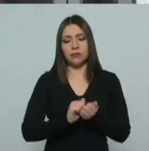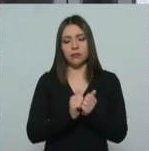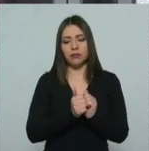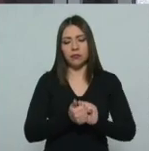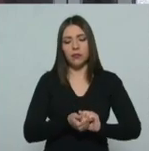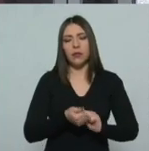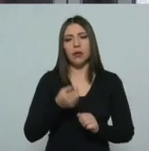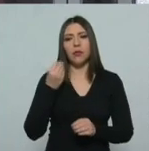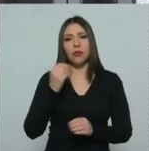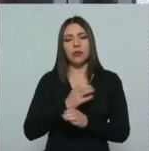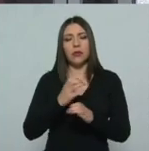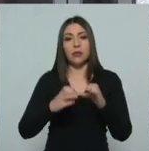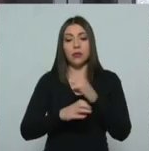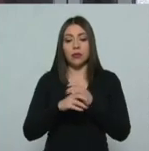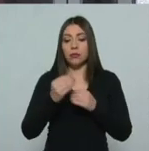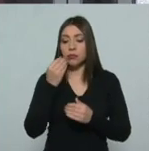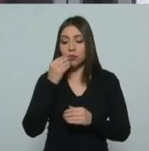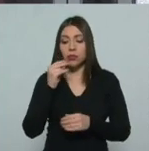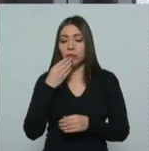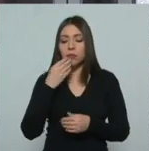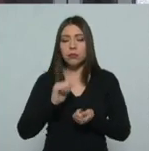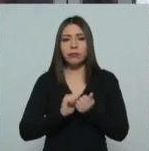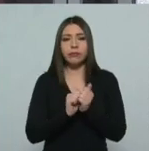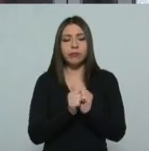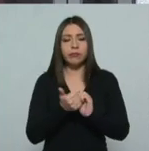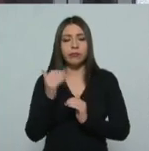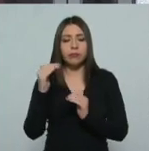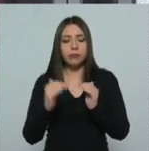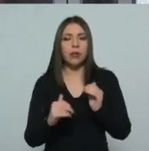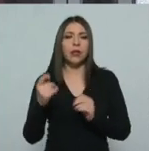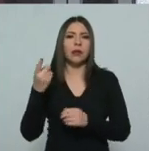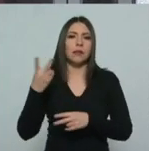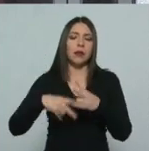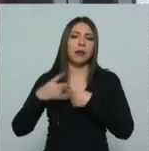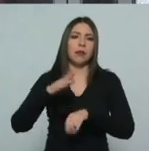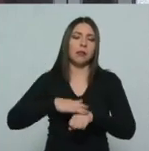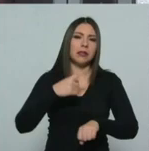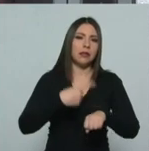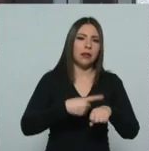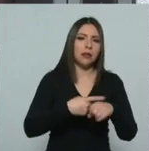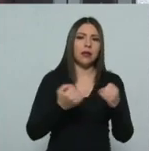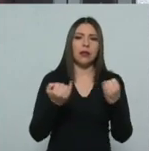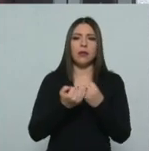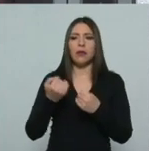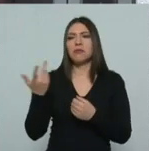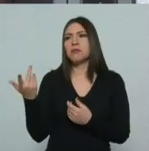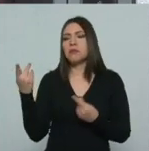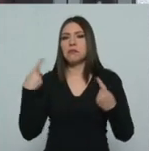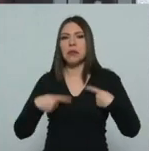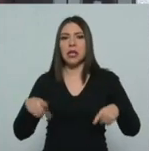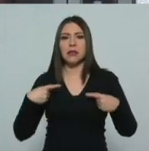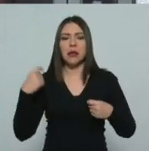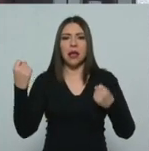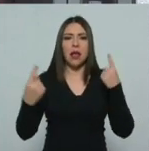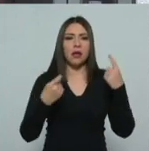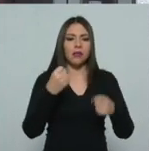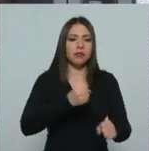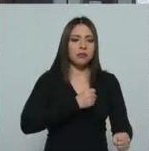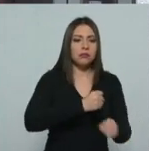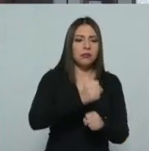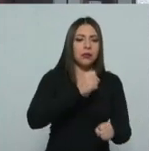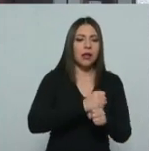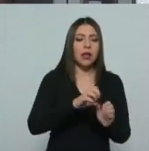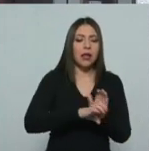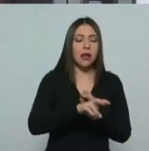sensibles a ciertas patologías y lógicamente también el maltrato de algunas personas que, pues vaya, es perro de la calle, podrían dejarlo en